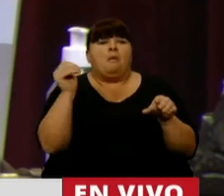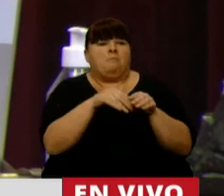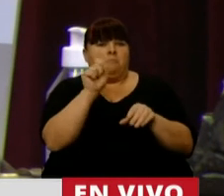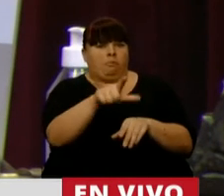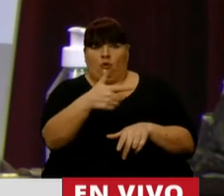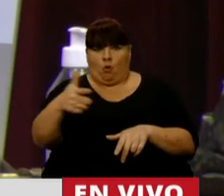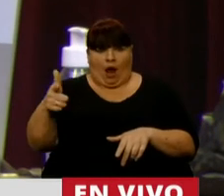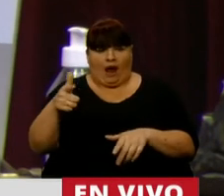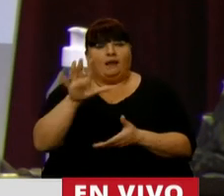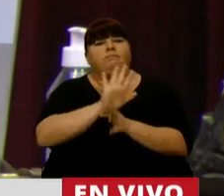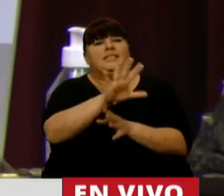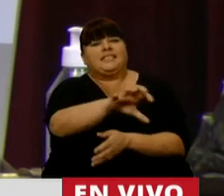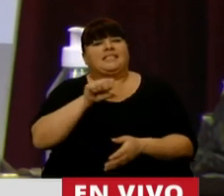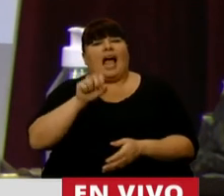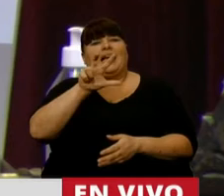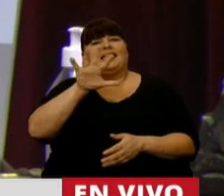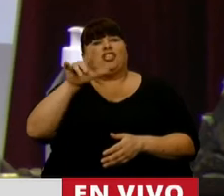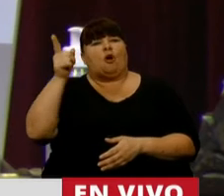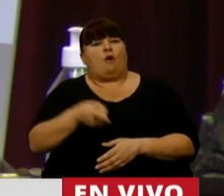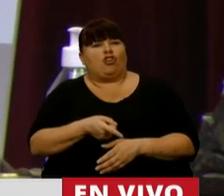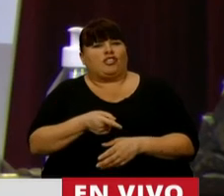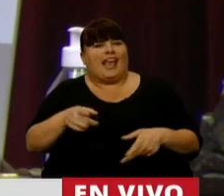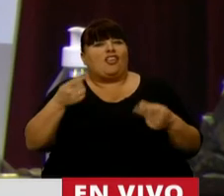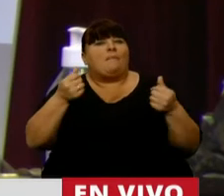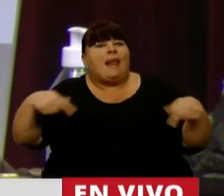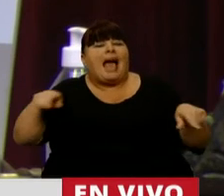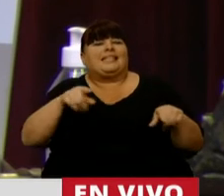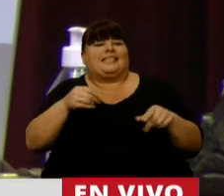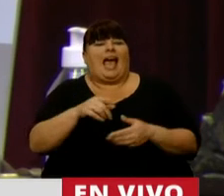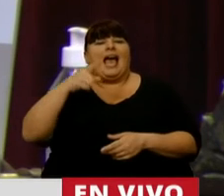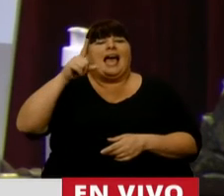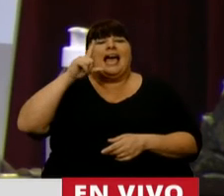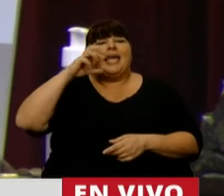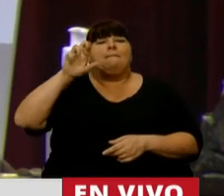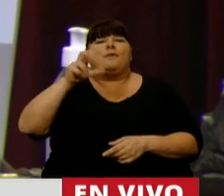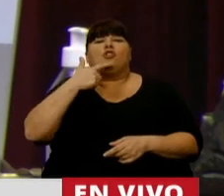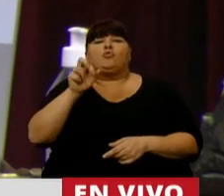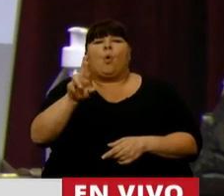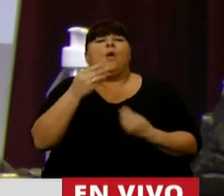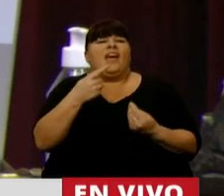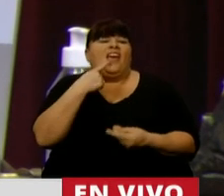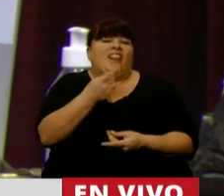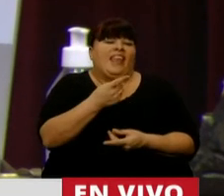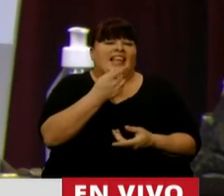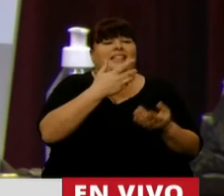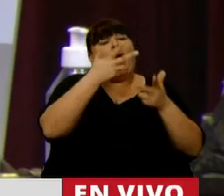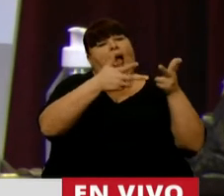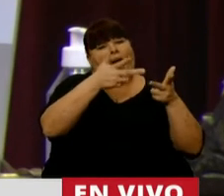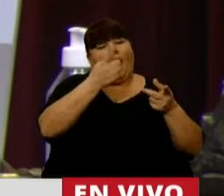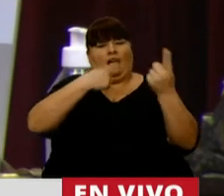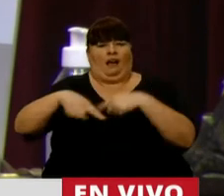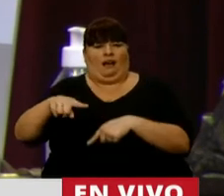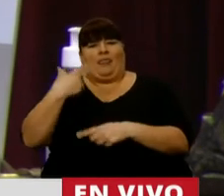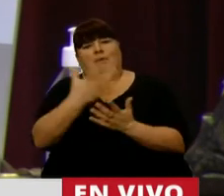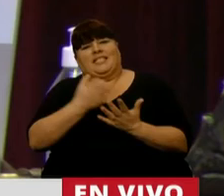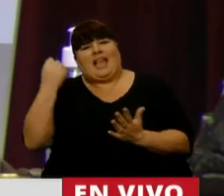propios y le saca el 35% de sus recursos al Improtur, de manera que lo que se dice por un lado, en